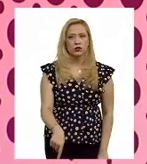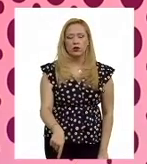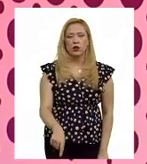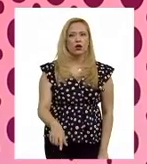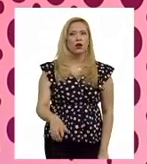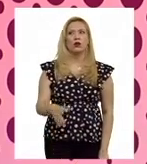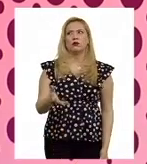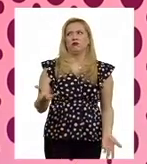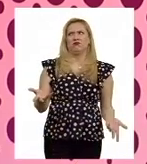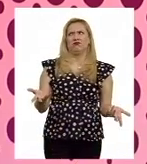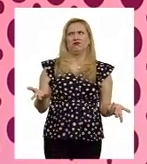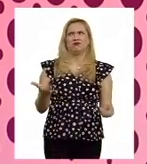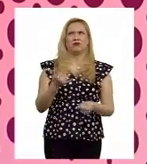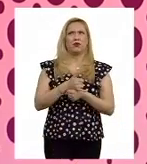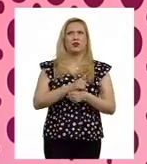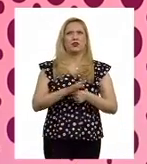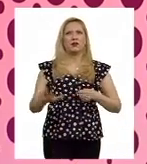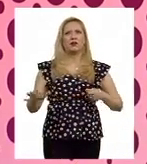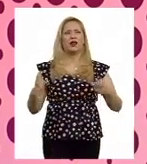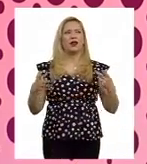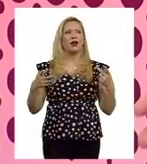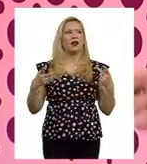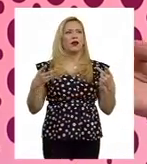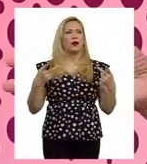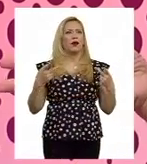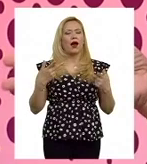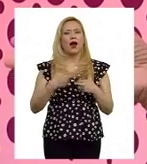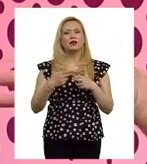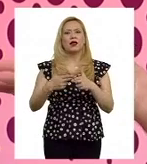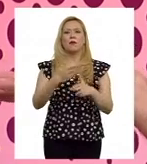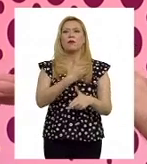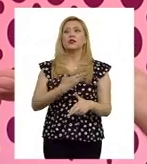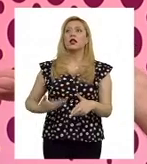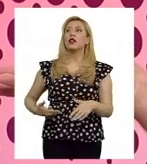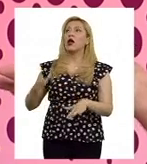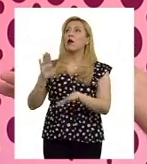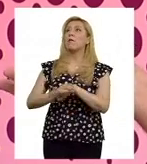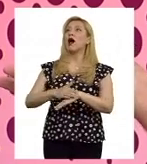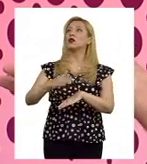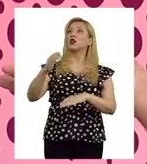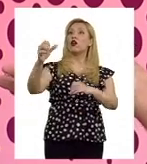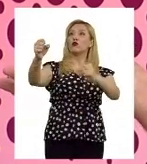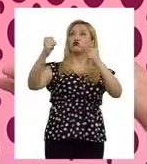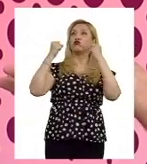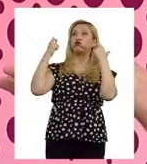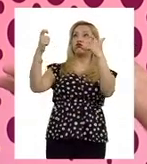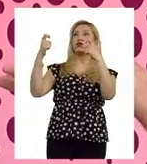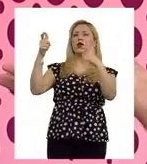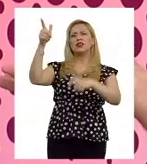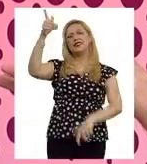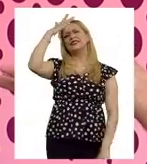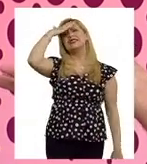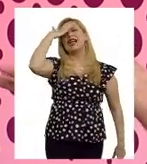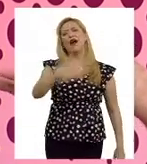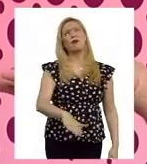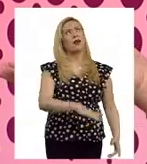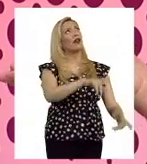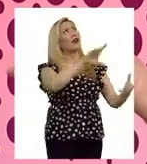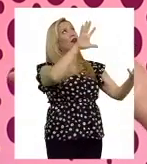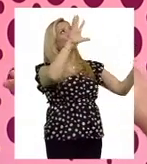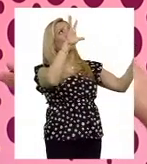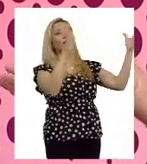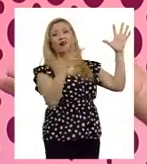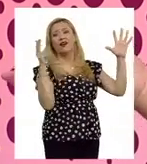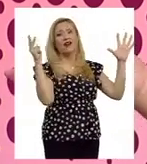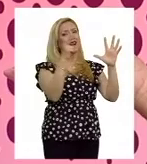no hay gentes y hay hasta el presidente del país más poderoso del mundo que no reconoce el calentamiento global. ¿Qué